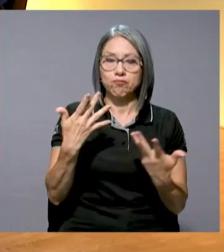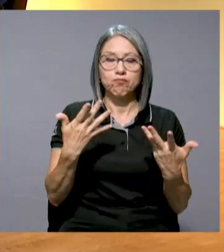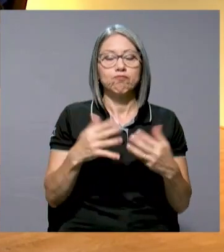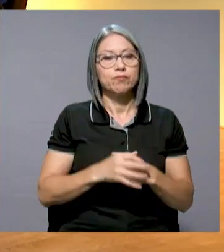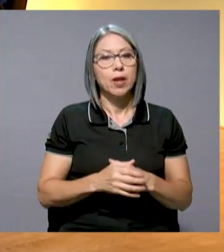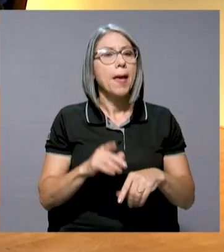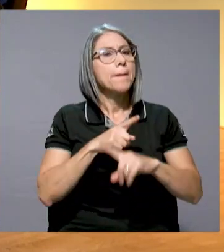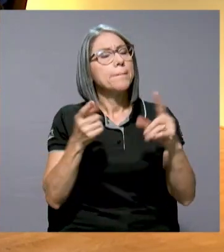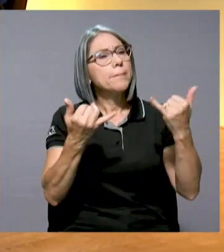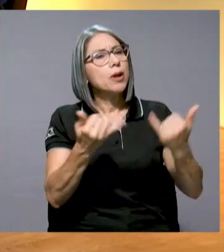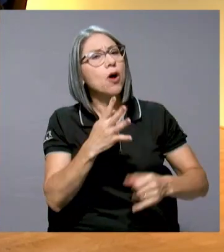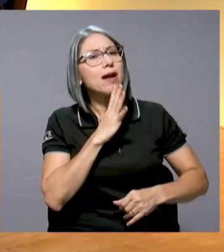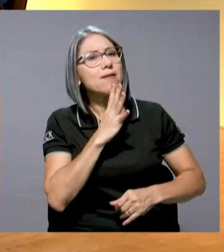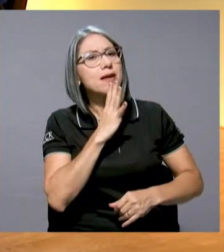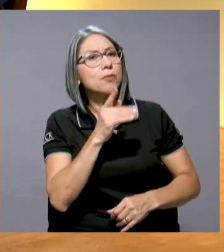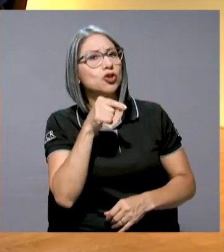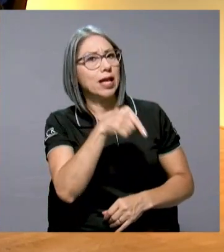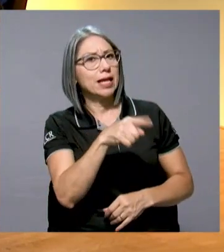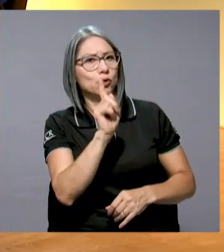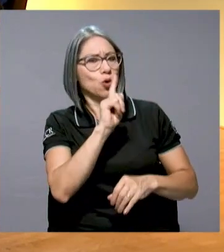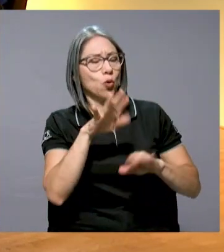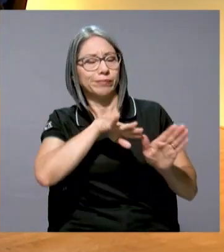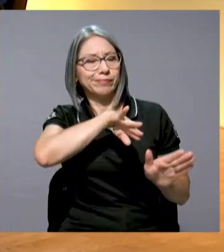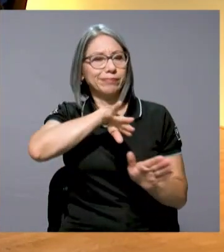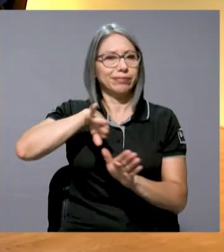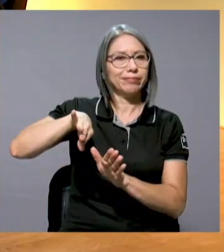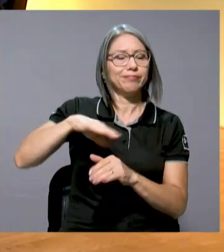Pero hablemos no de eso, sino del